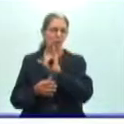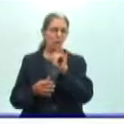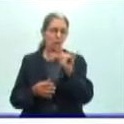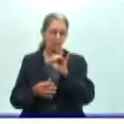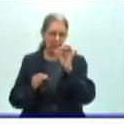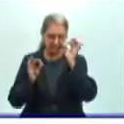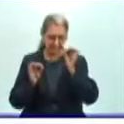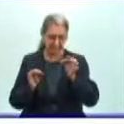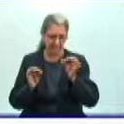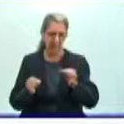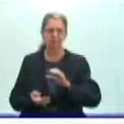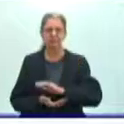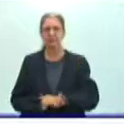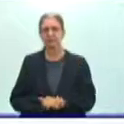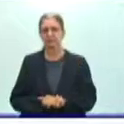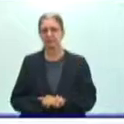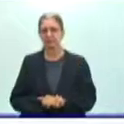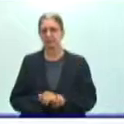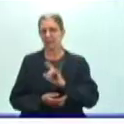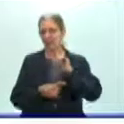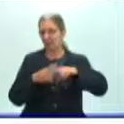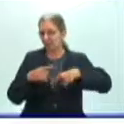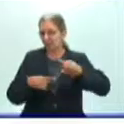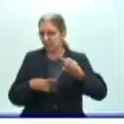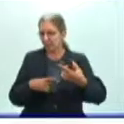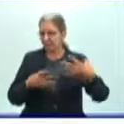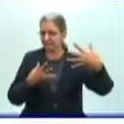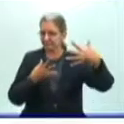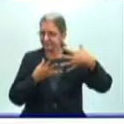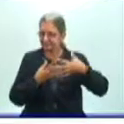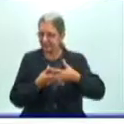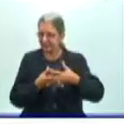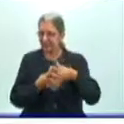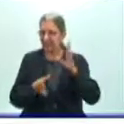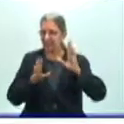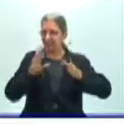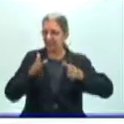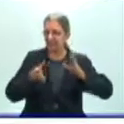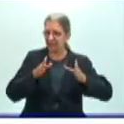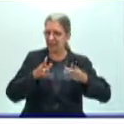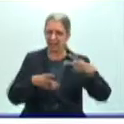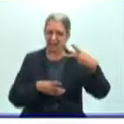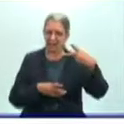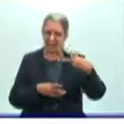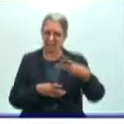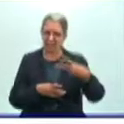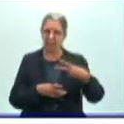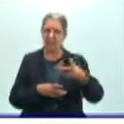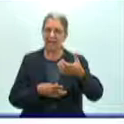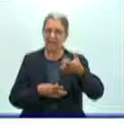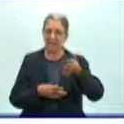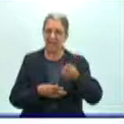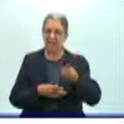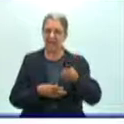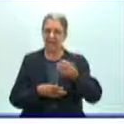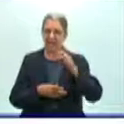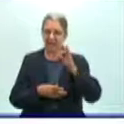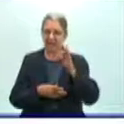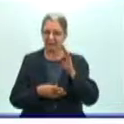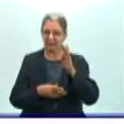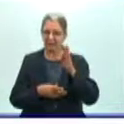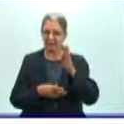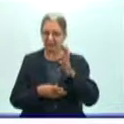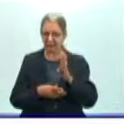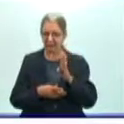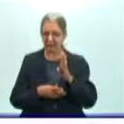Después vamos a establecer la relación entre el ángulo AFB y el